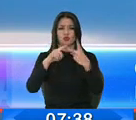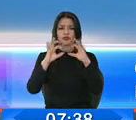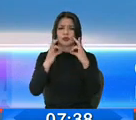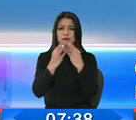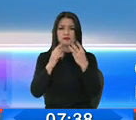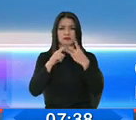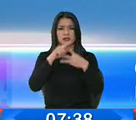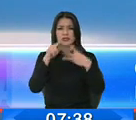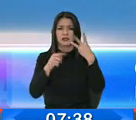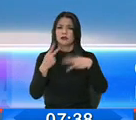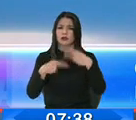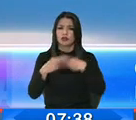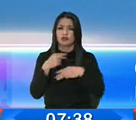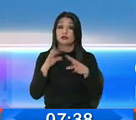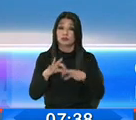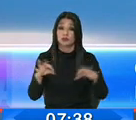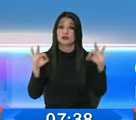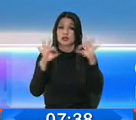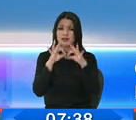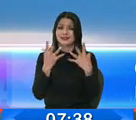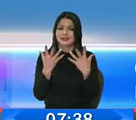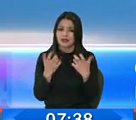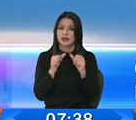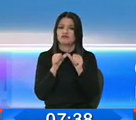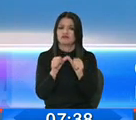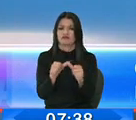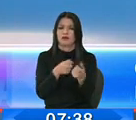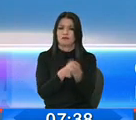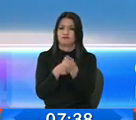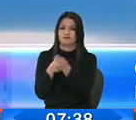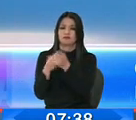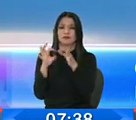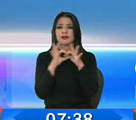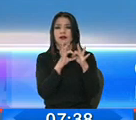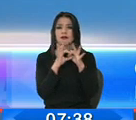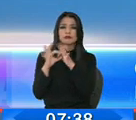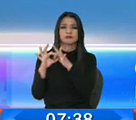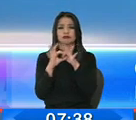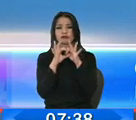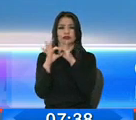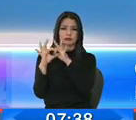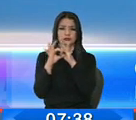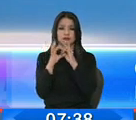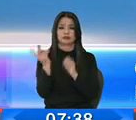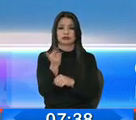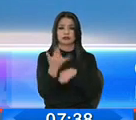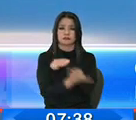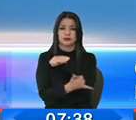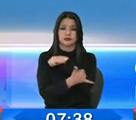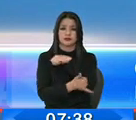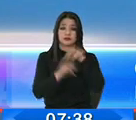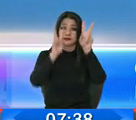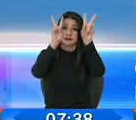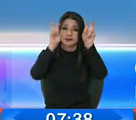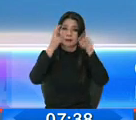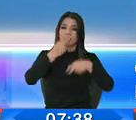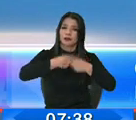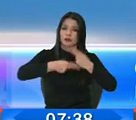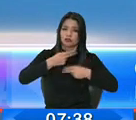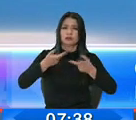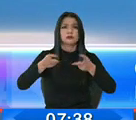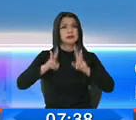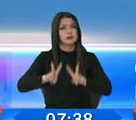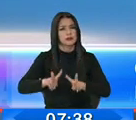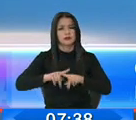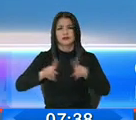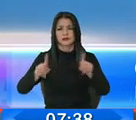y demás, creo que nos obligan a mantener y a fortalecer esa relación entre ambos países, no solamente en lo comercial, sino también